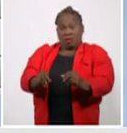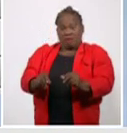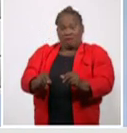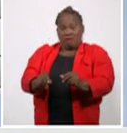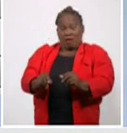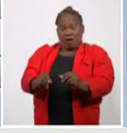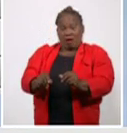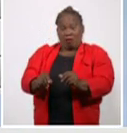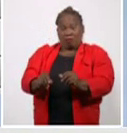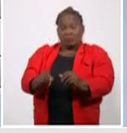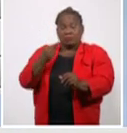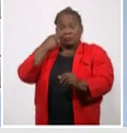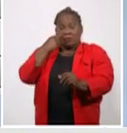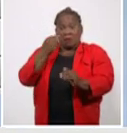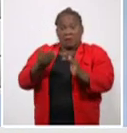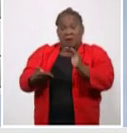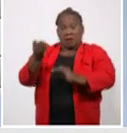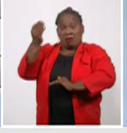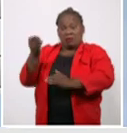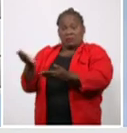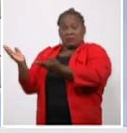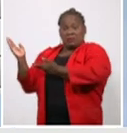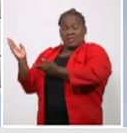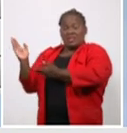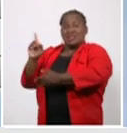la impresionante de